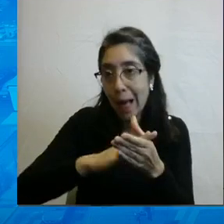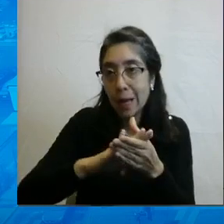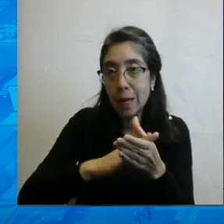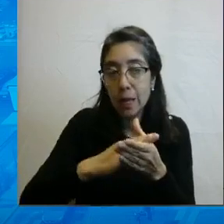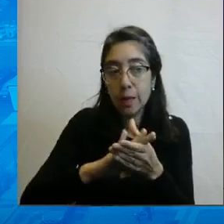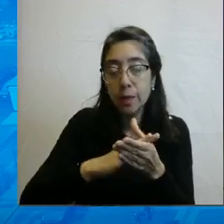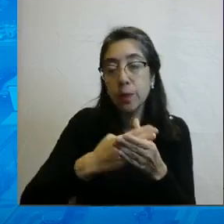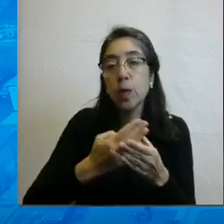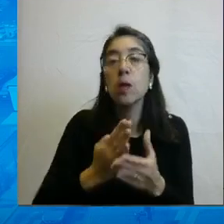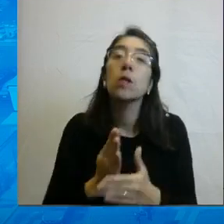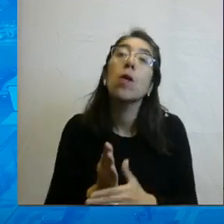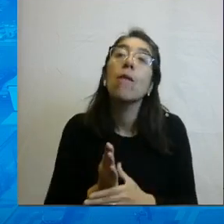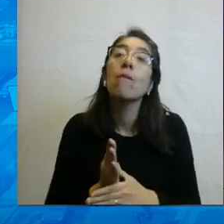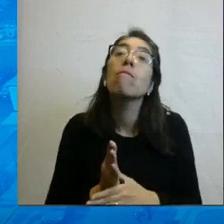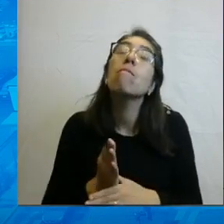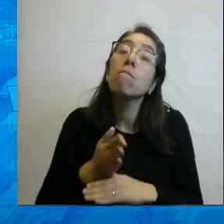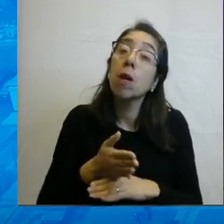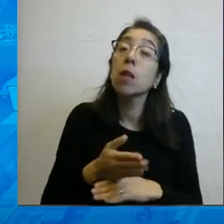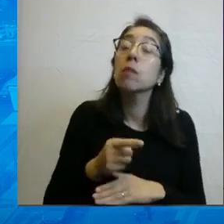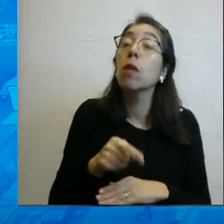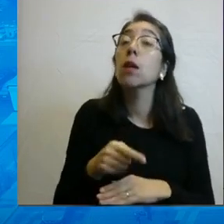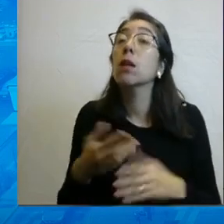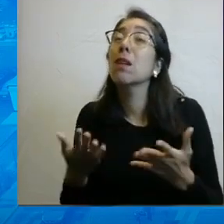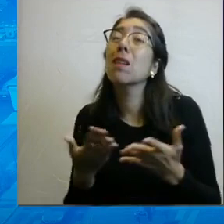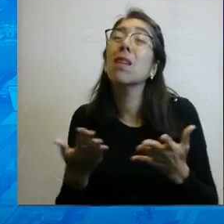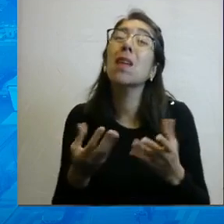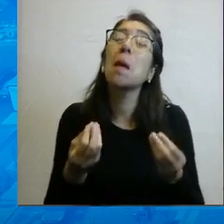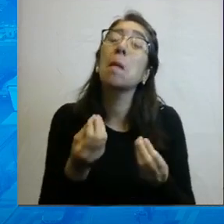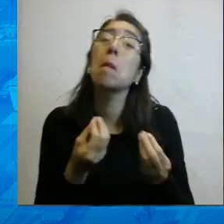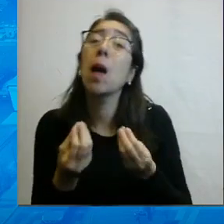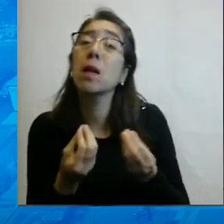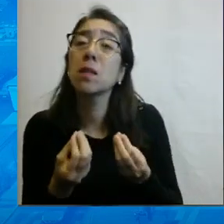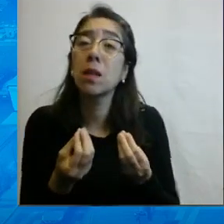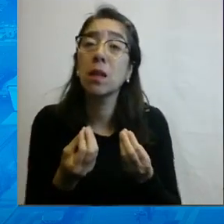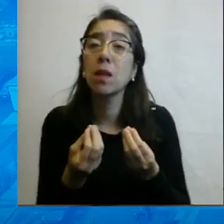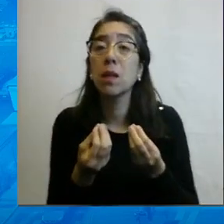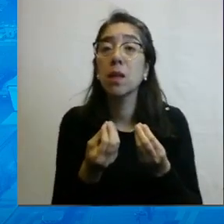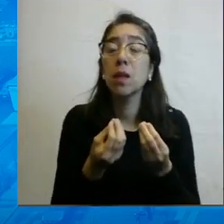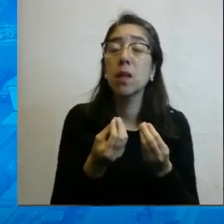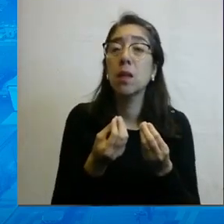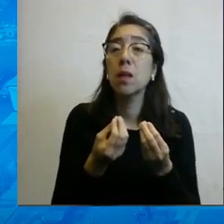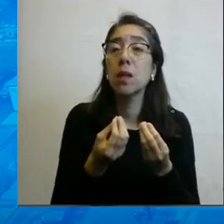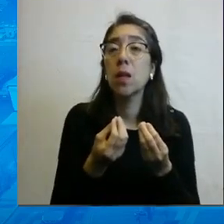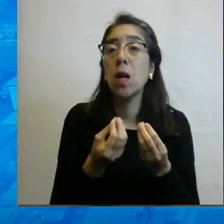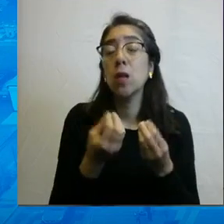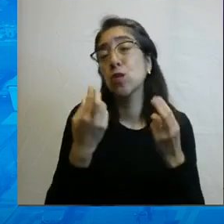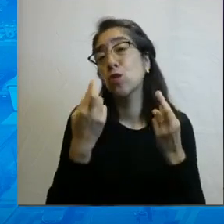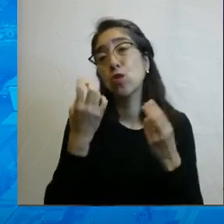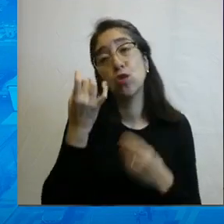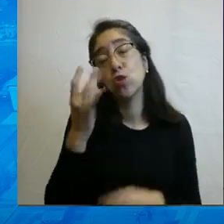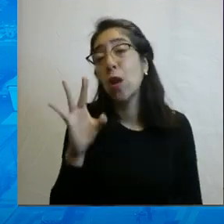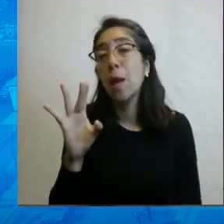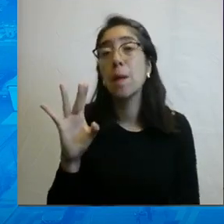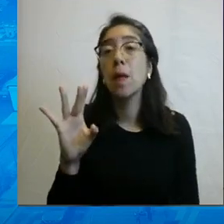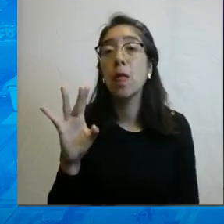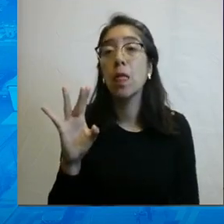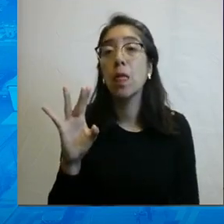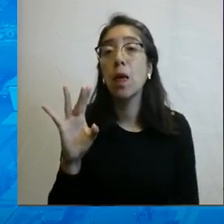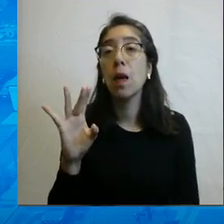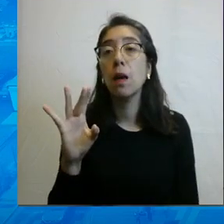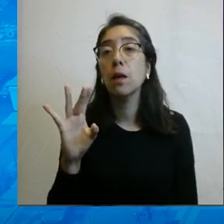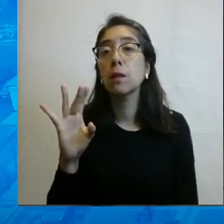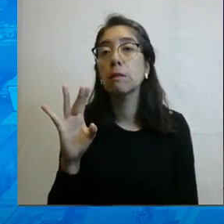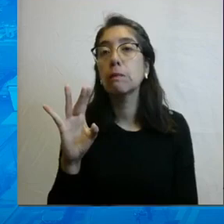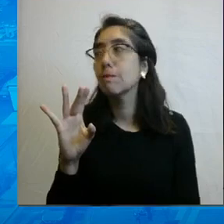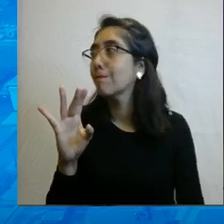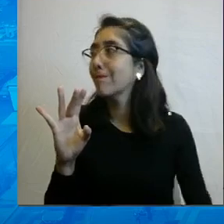vinimos a exponer y a saber, porque estamos con solo rumores en Pomaire sobre lo que está pasando sobre